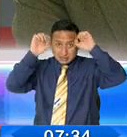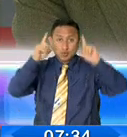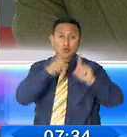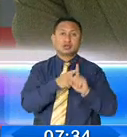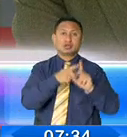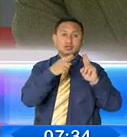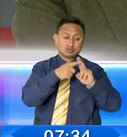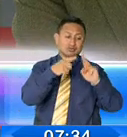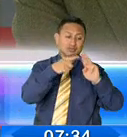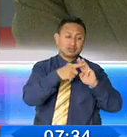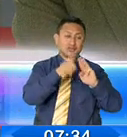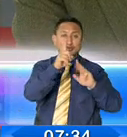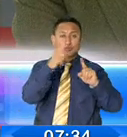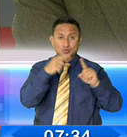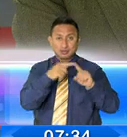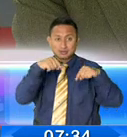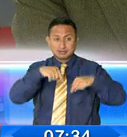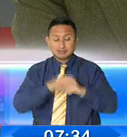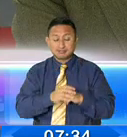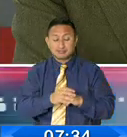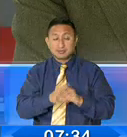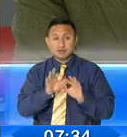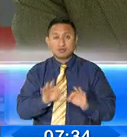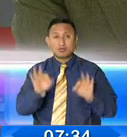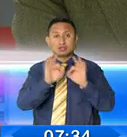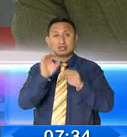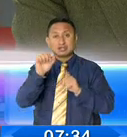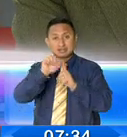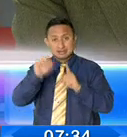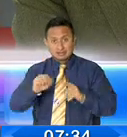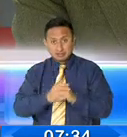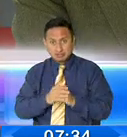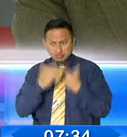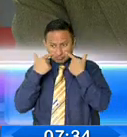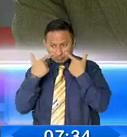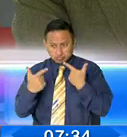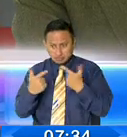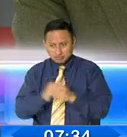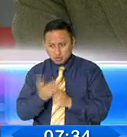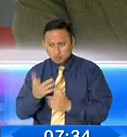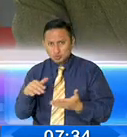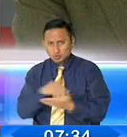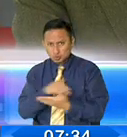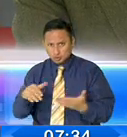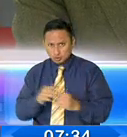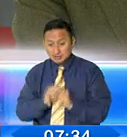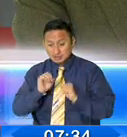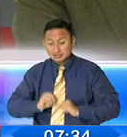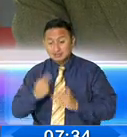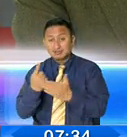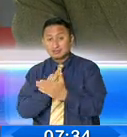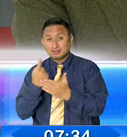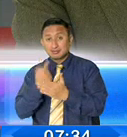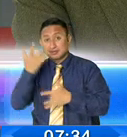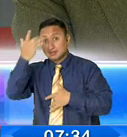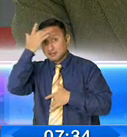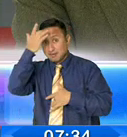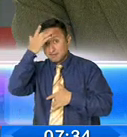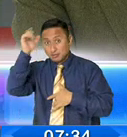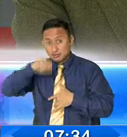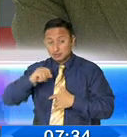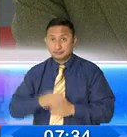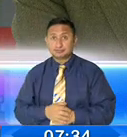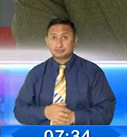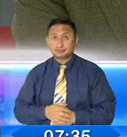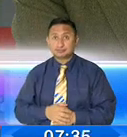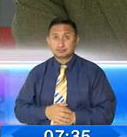que implementar sistemas de rastreo de sospechosos, hay que hacer aislamiento de enfermos en etapas tempranas, hay